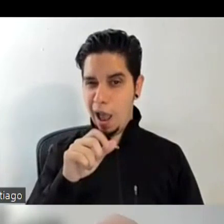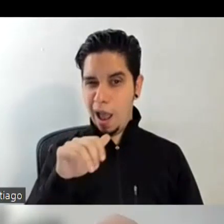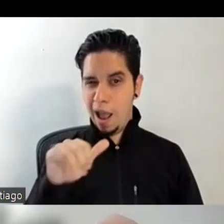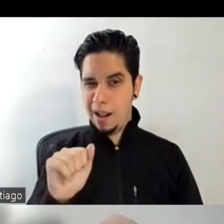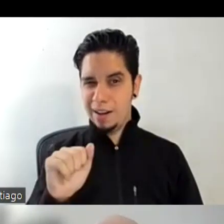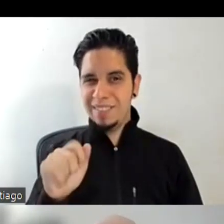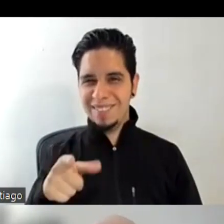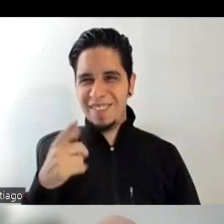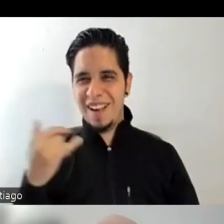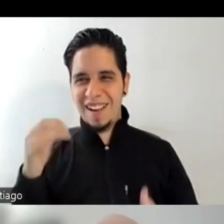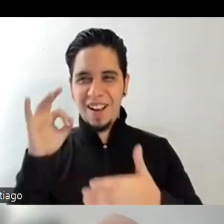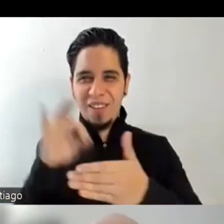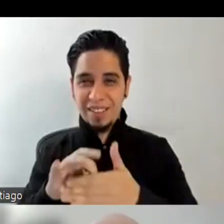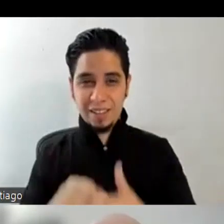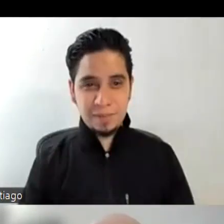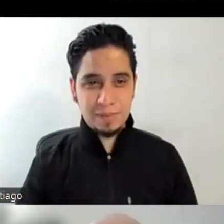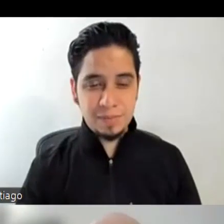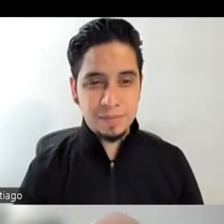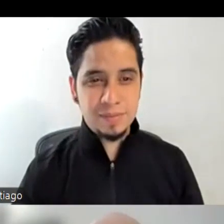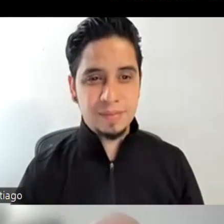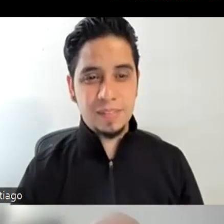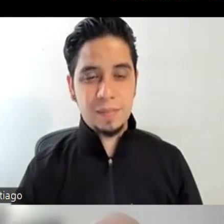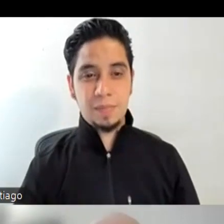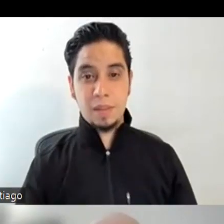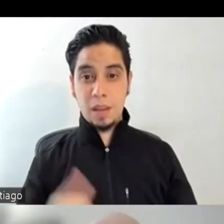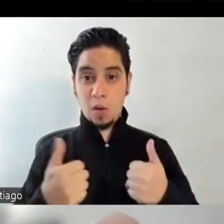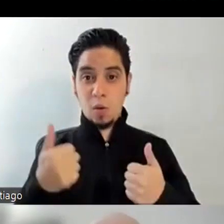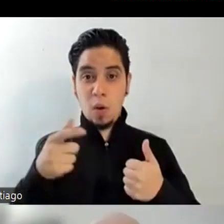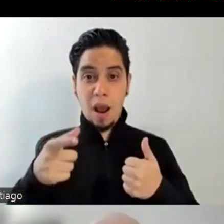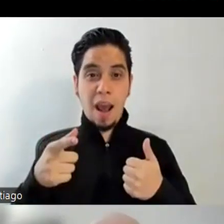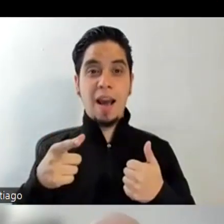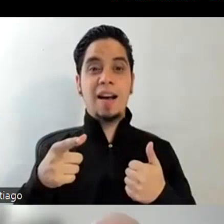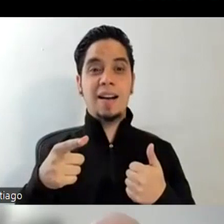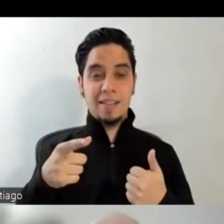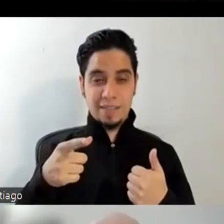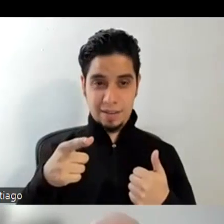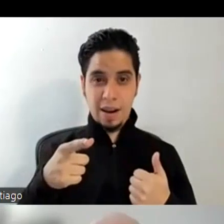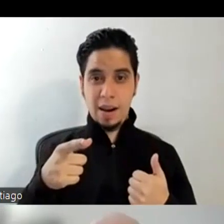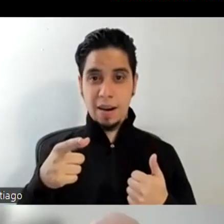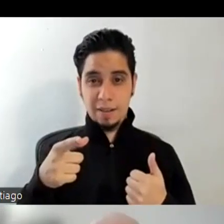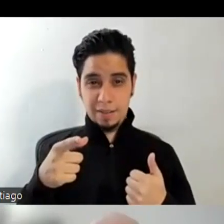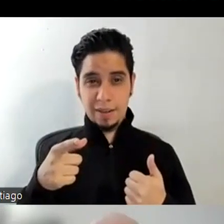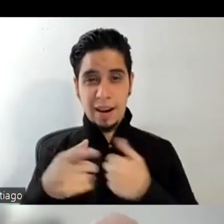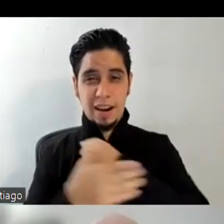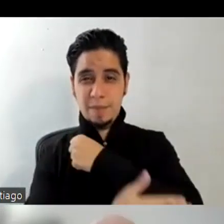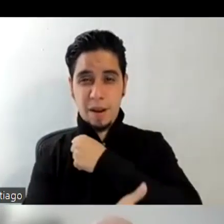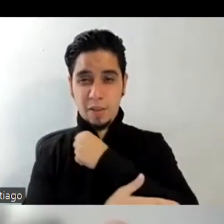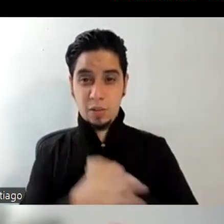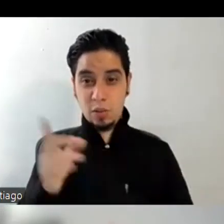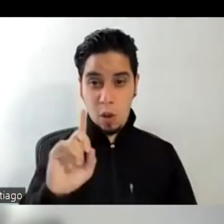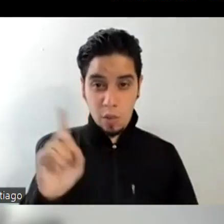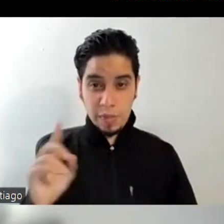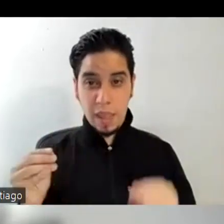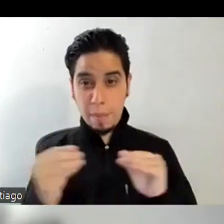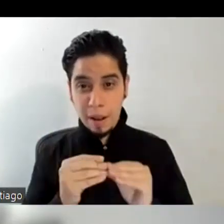Vamos a dar la encuesta. ¿En cuál país es donde más se habla el español, el idioma español? A ver, son